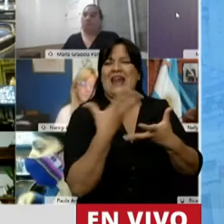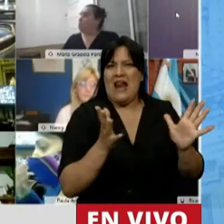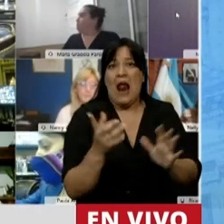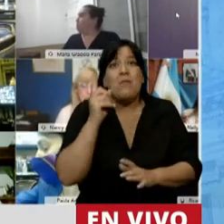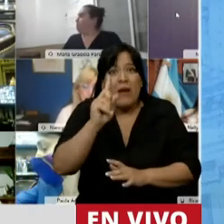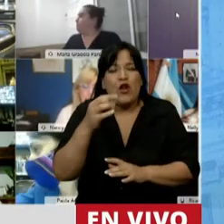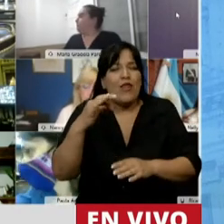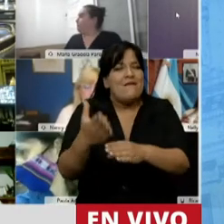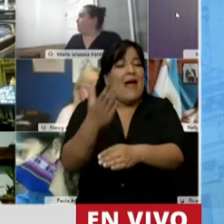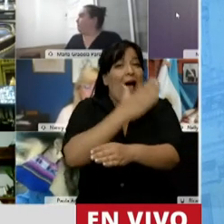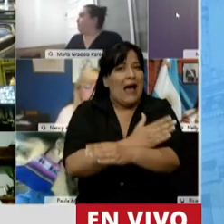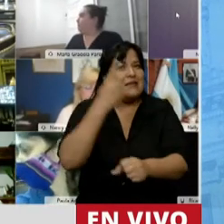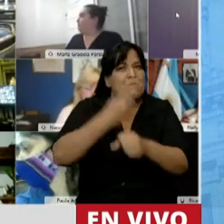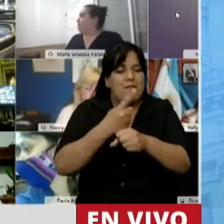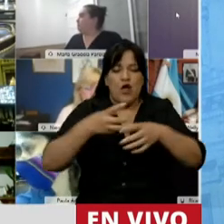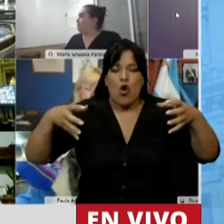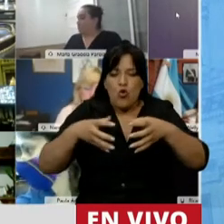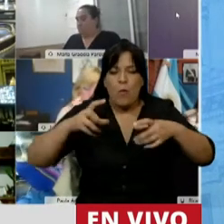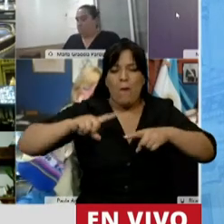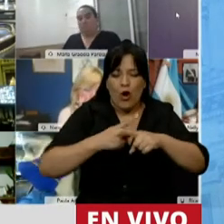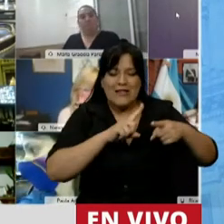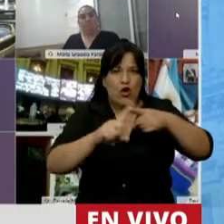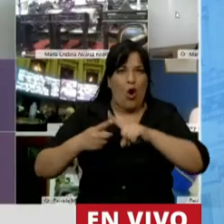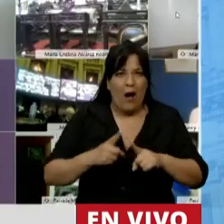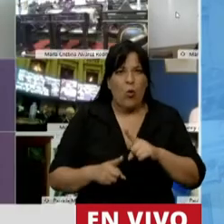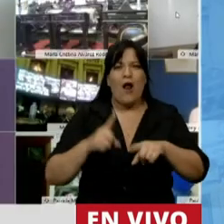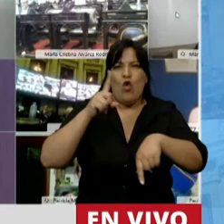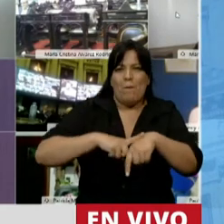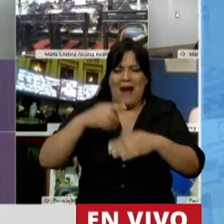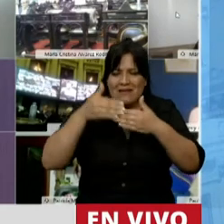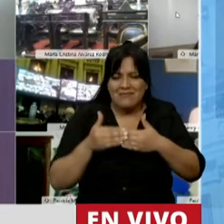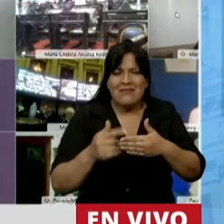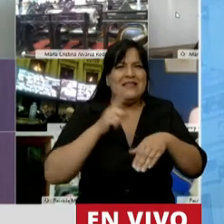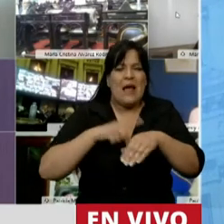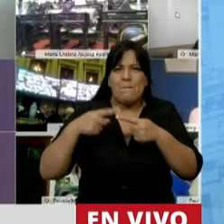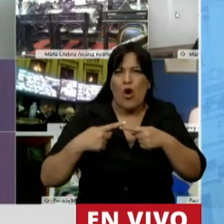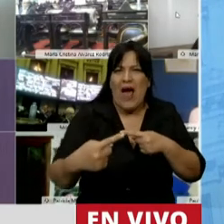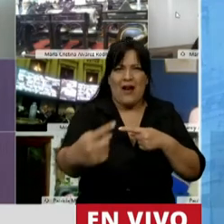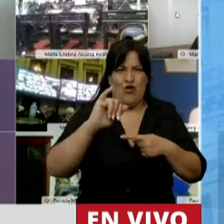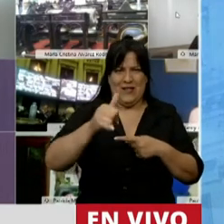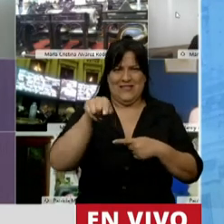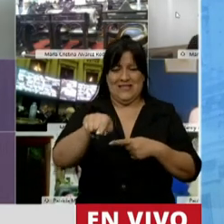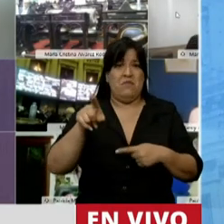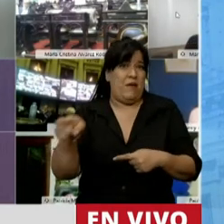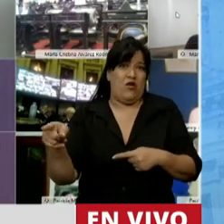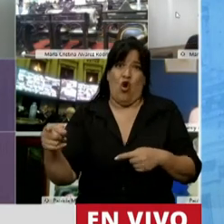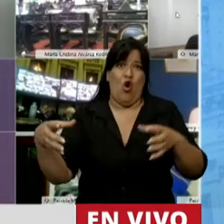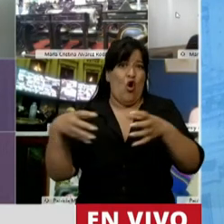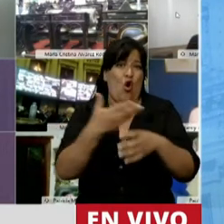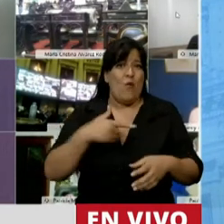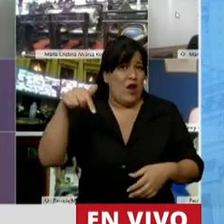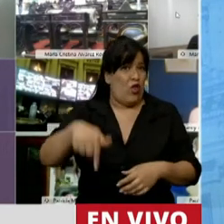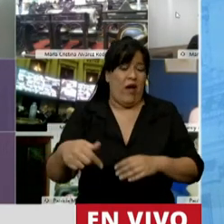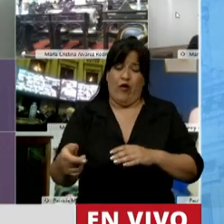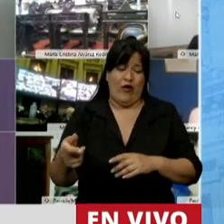acuerdo político, previsibilidad, planes a largo plazo, que es lo que no estamos viendo por parte del gobierno